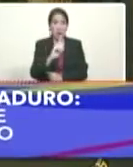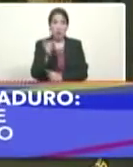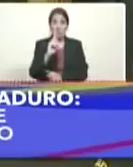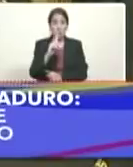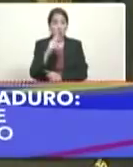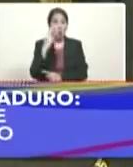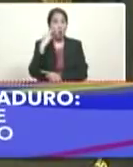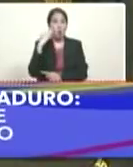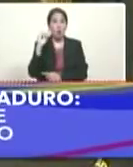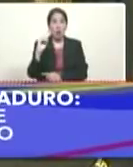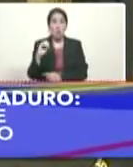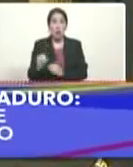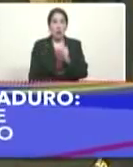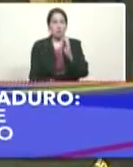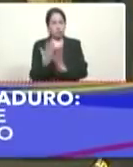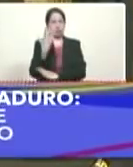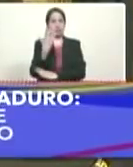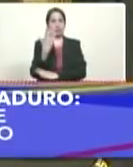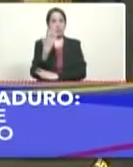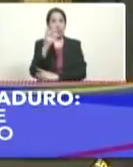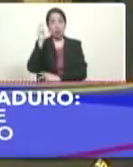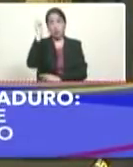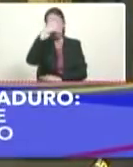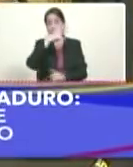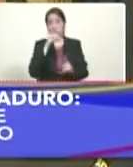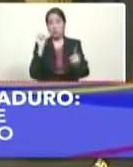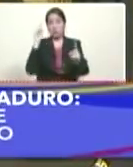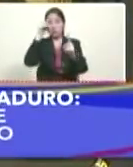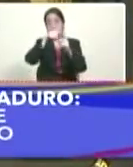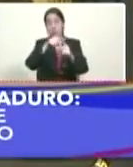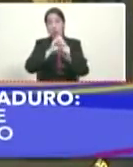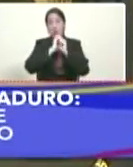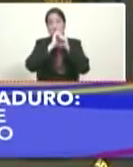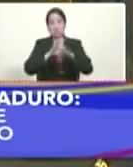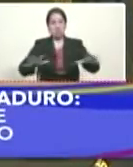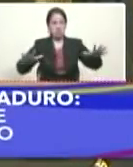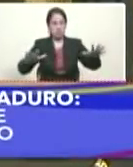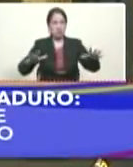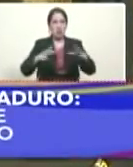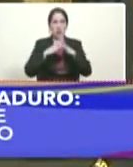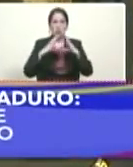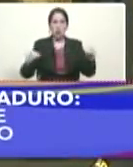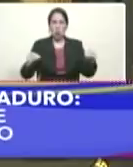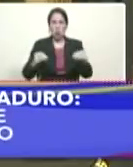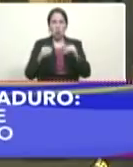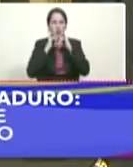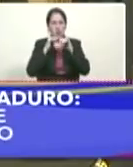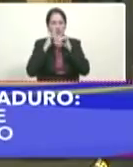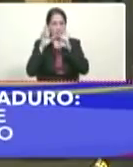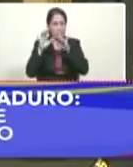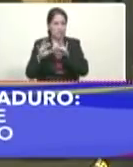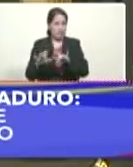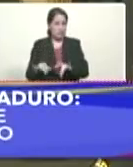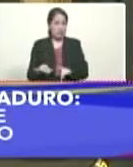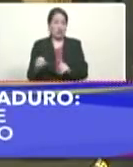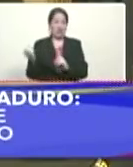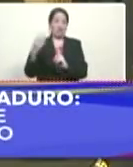y tron la punta al mundo las armas del ciberespacio